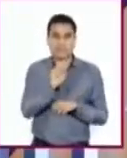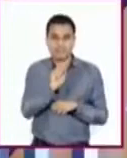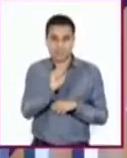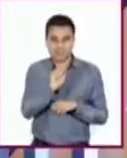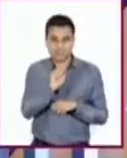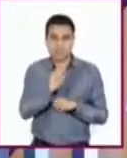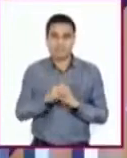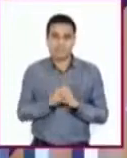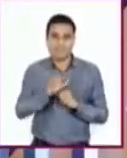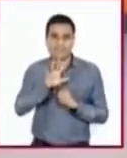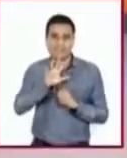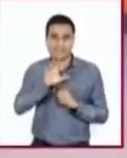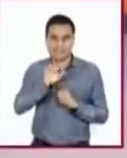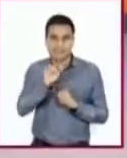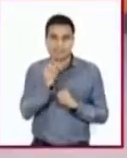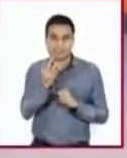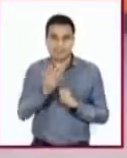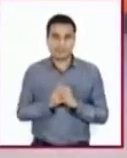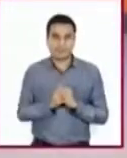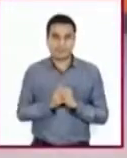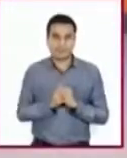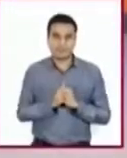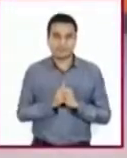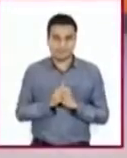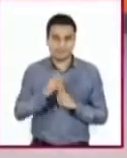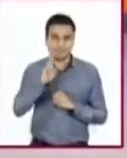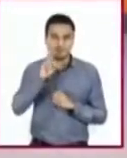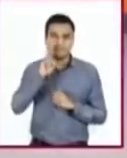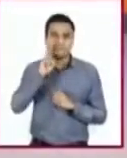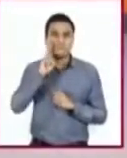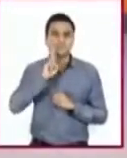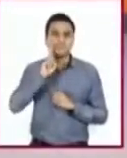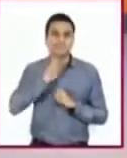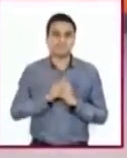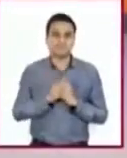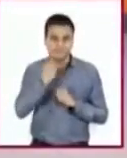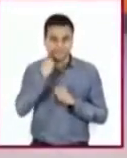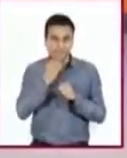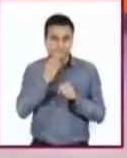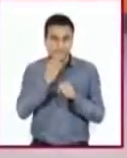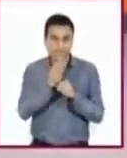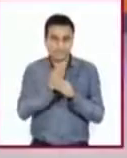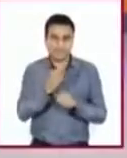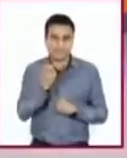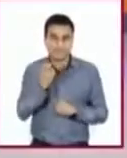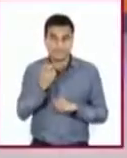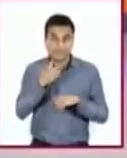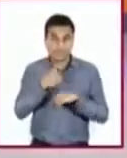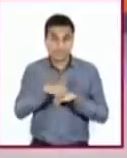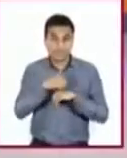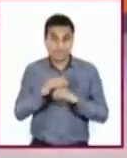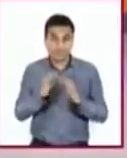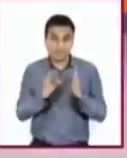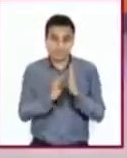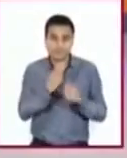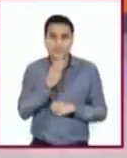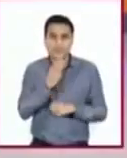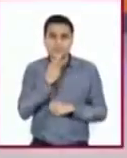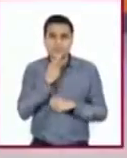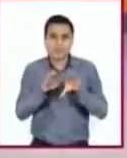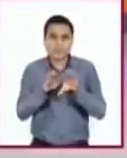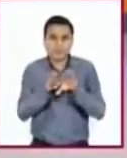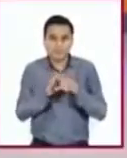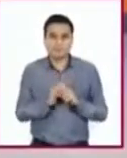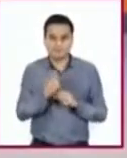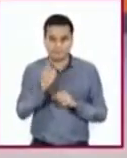13.574 10 milésimos. Leslie, ¿qué te parece si para ver la aplicación del uso de los números decimales resolvamos la